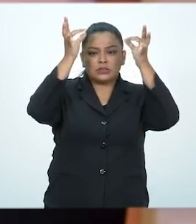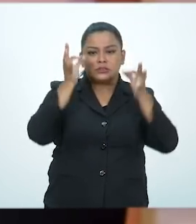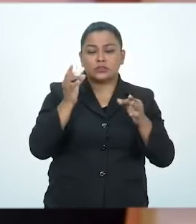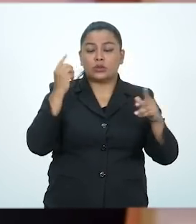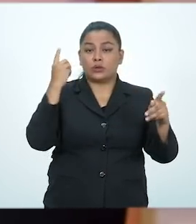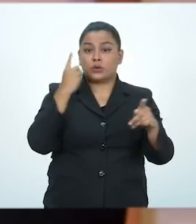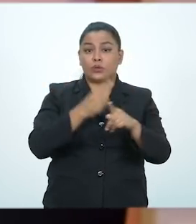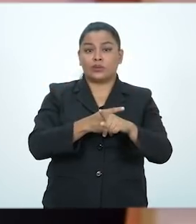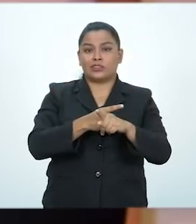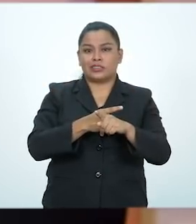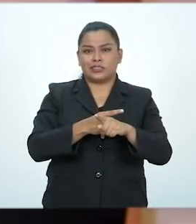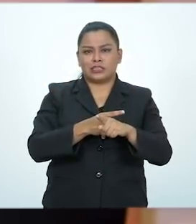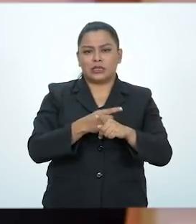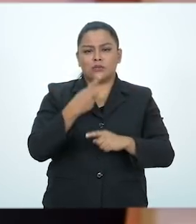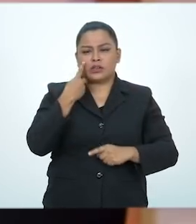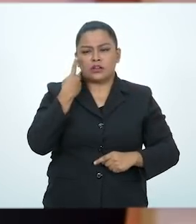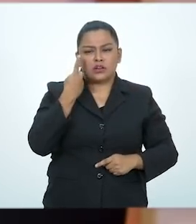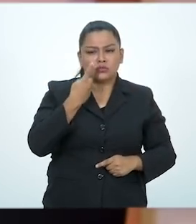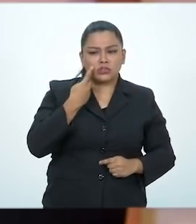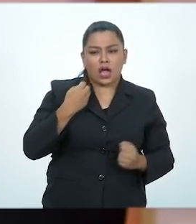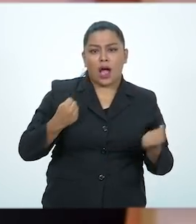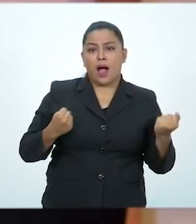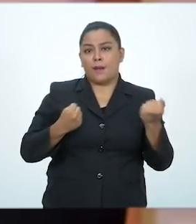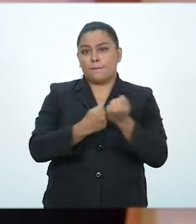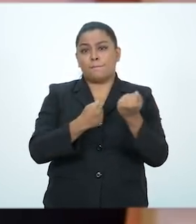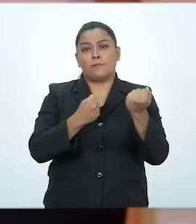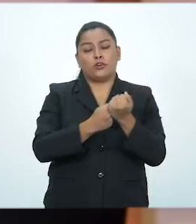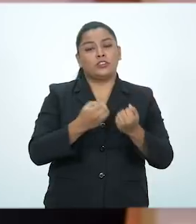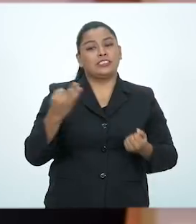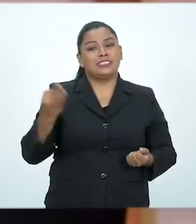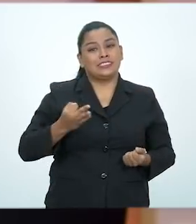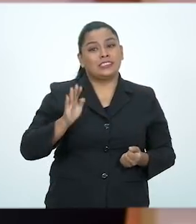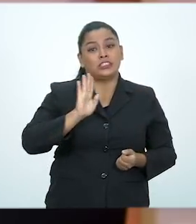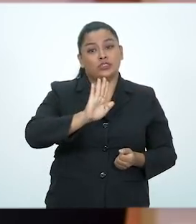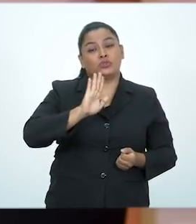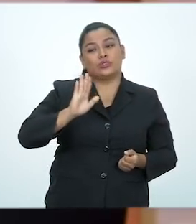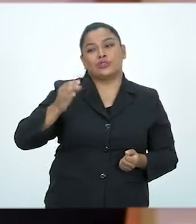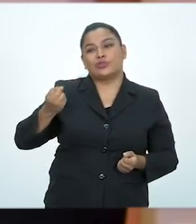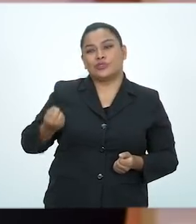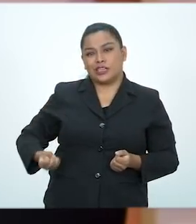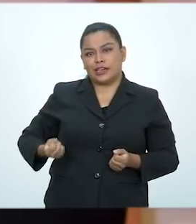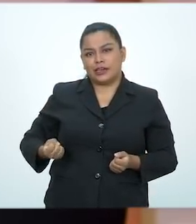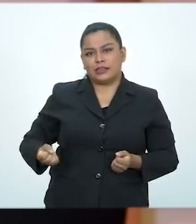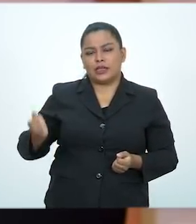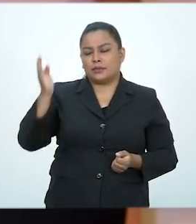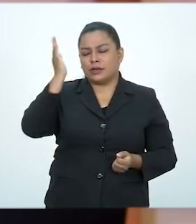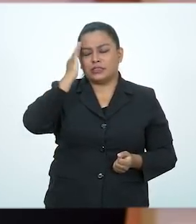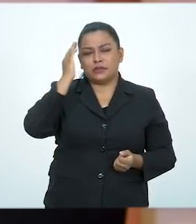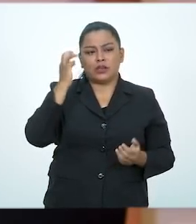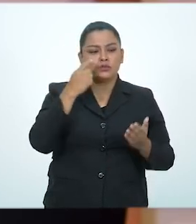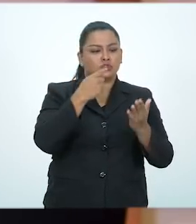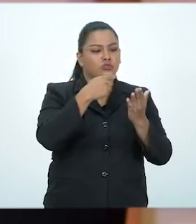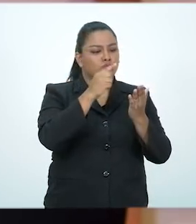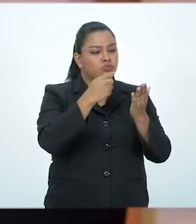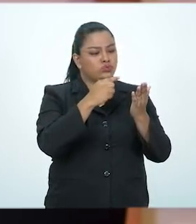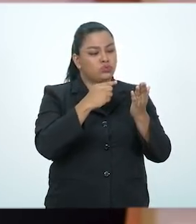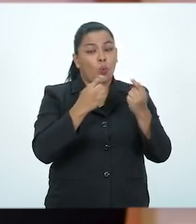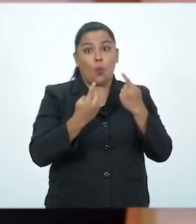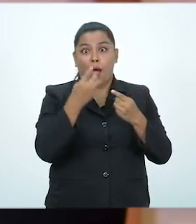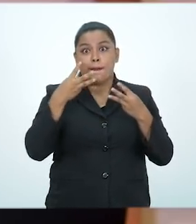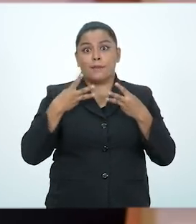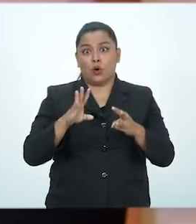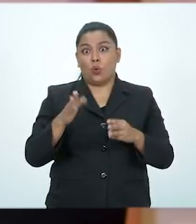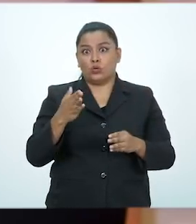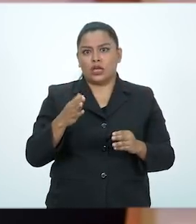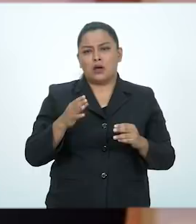decisiones oportunas, para buscar los apoyos que necesita el estudiante y para verificar la metodología que